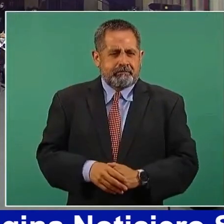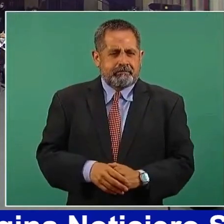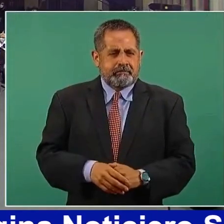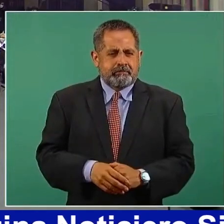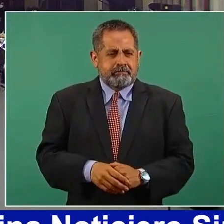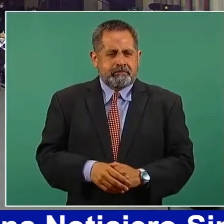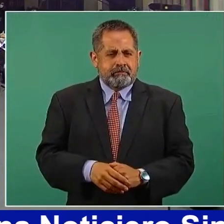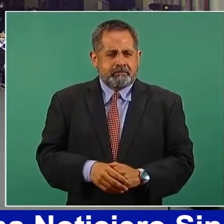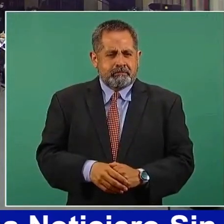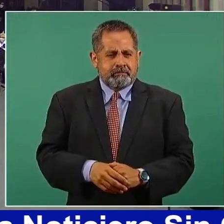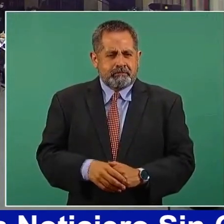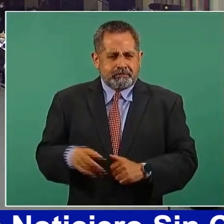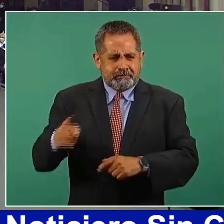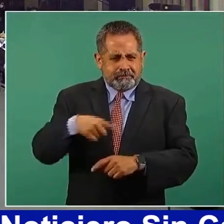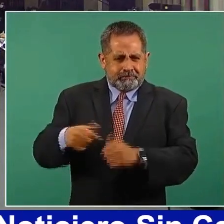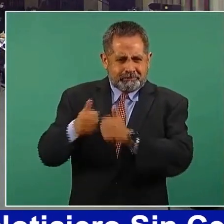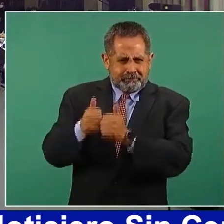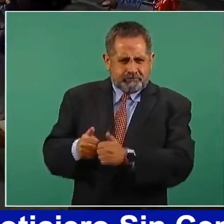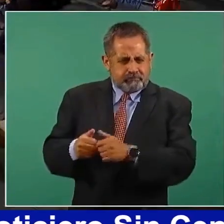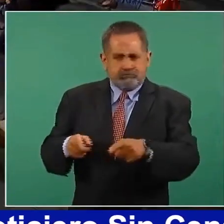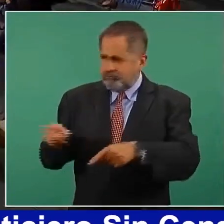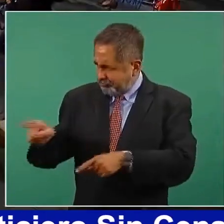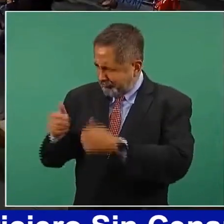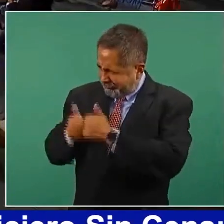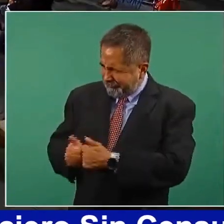pero ¿por qué no se quedan también ustedes?